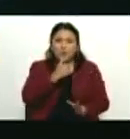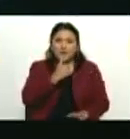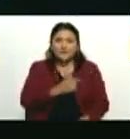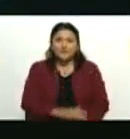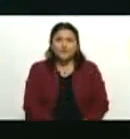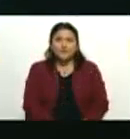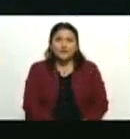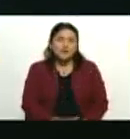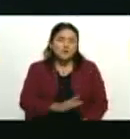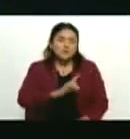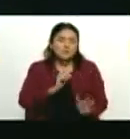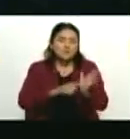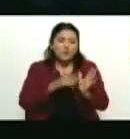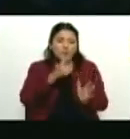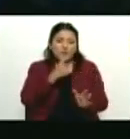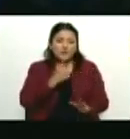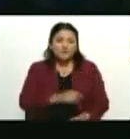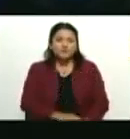Jamás cumple.